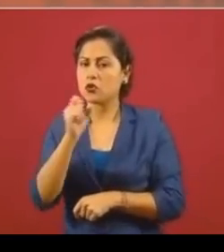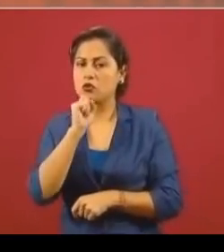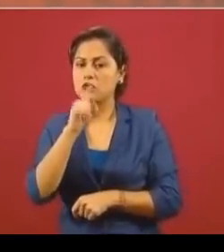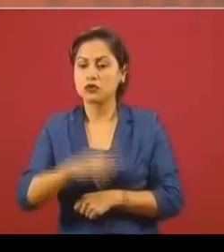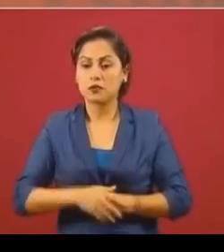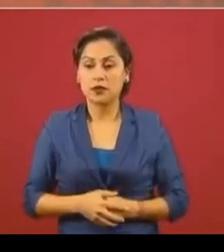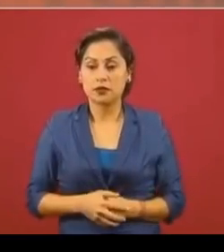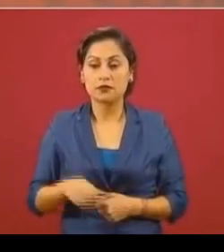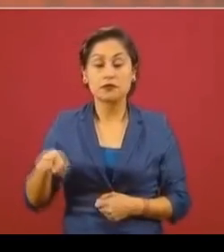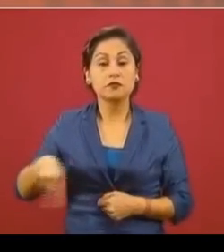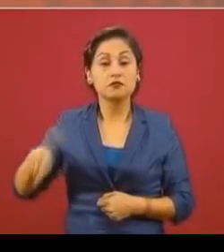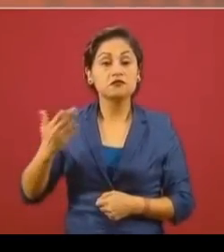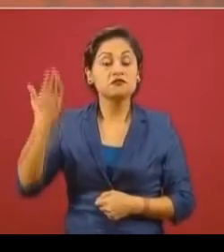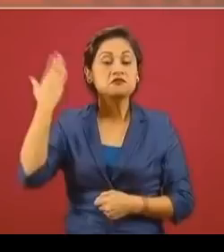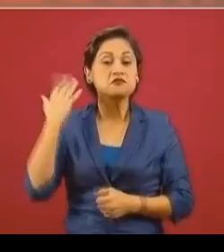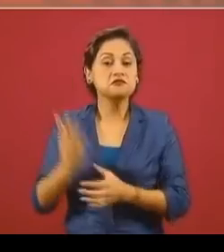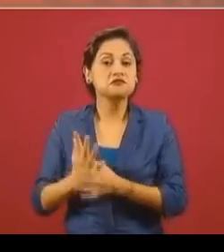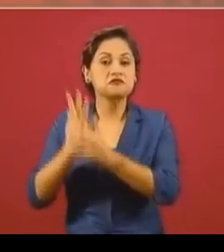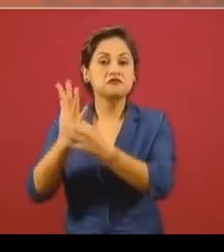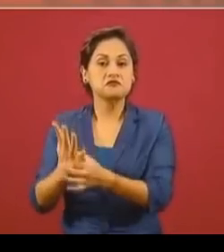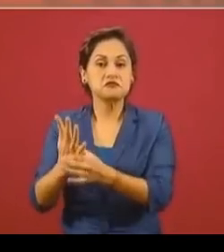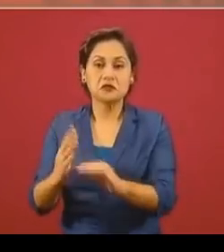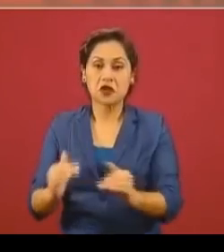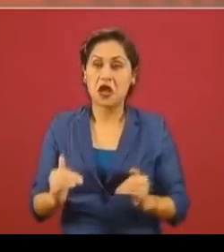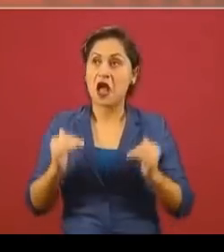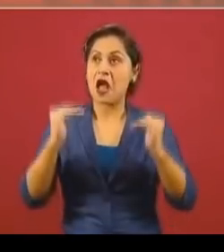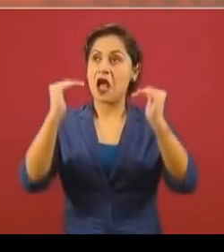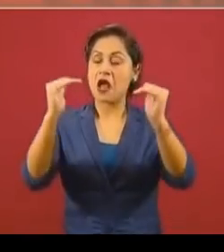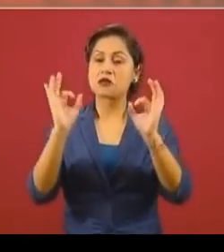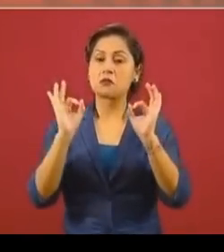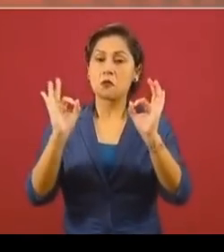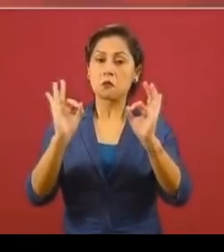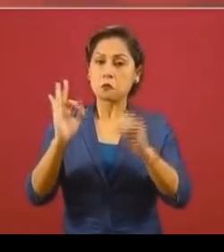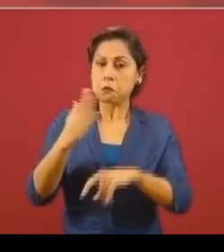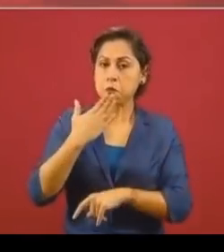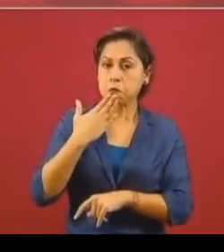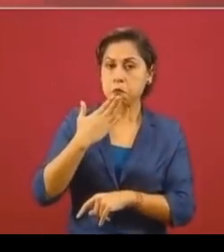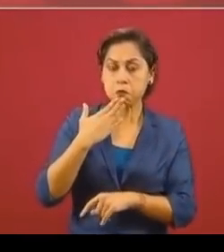Decían que si llovía fuerte arriba, si le iba bien a los de arriba,